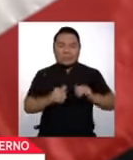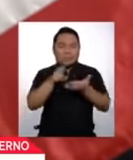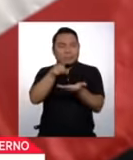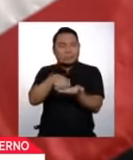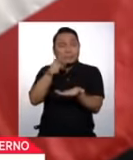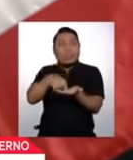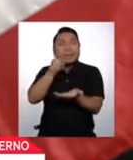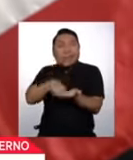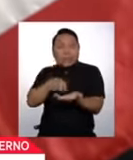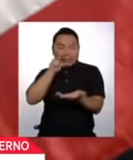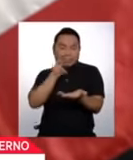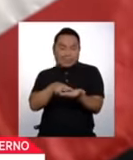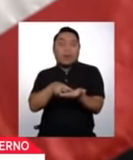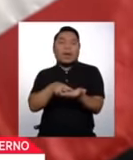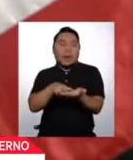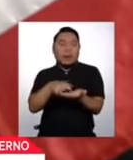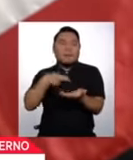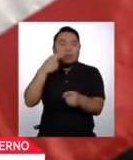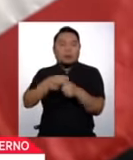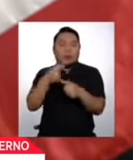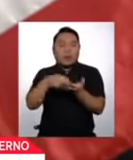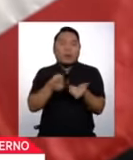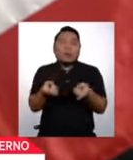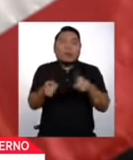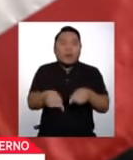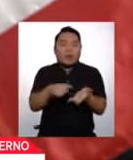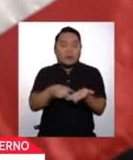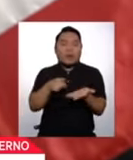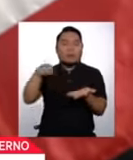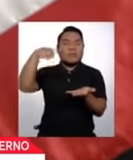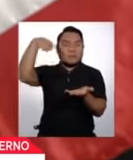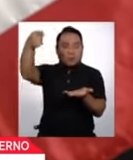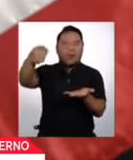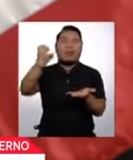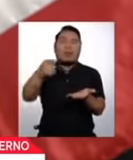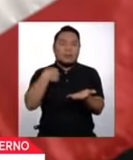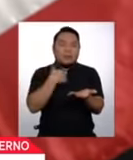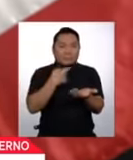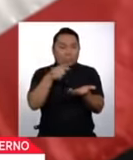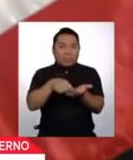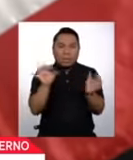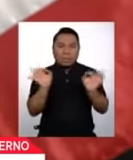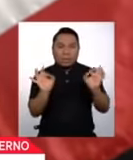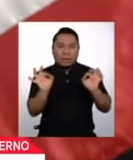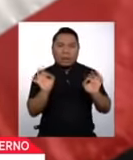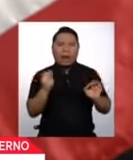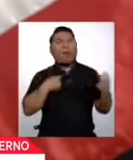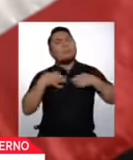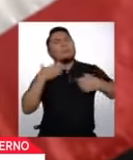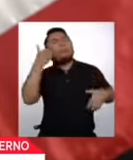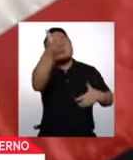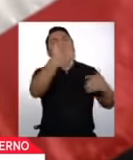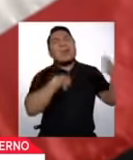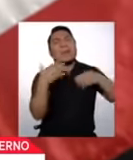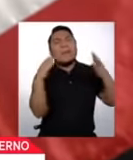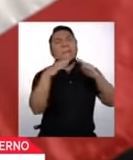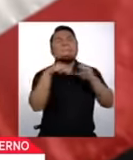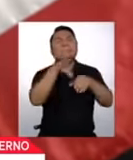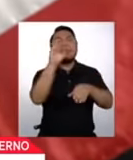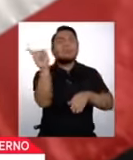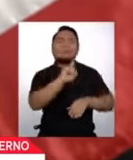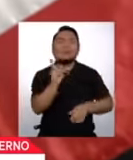moderno para que, y más rápido y más práctico para que se pueda saber y puedan recibir este bono que ya